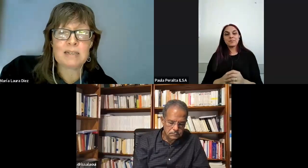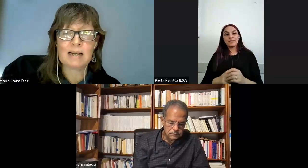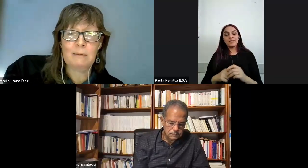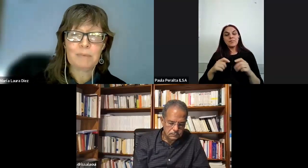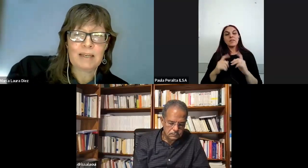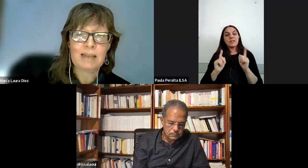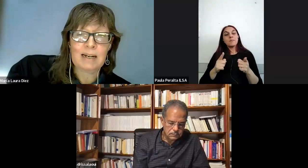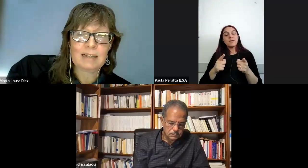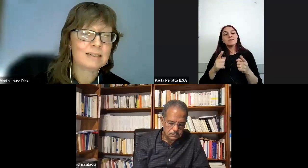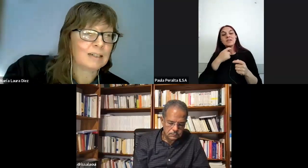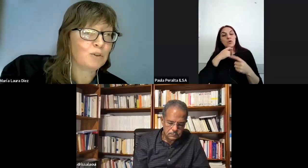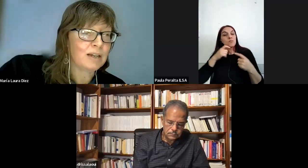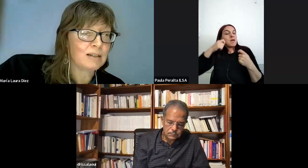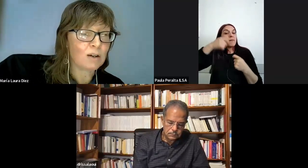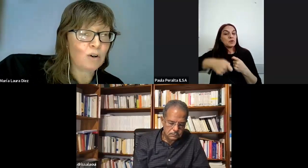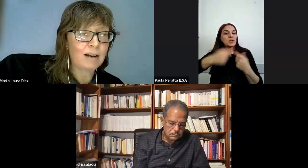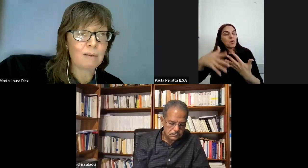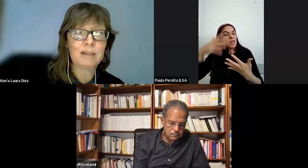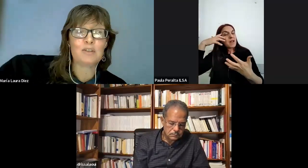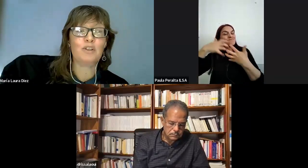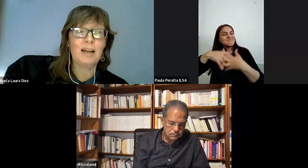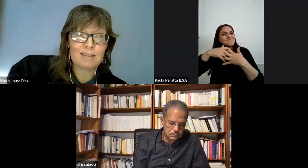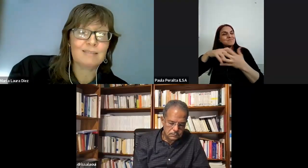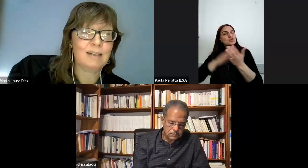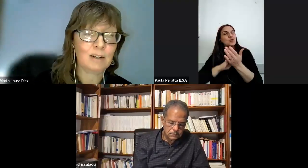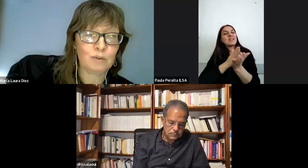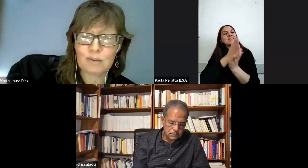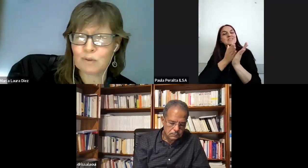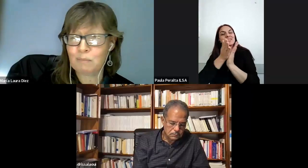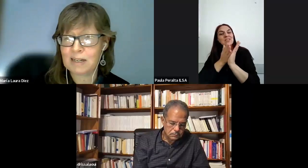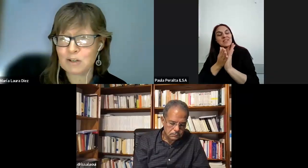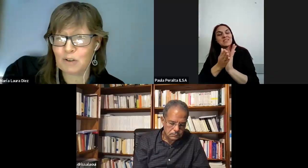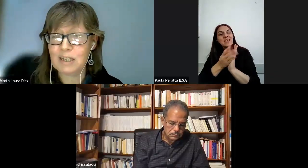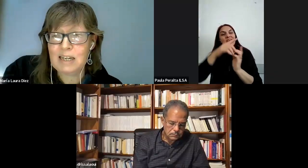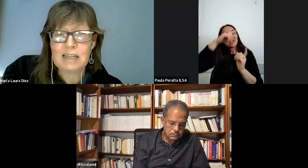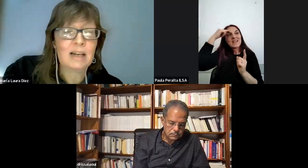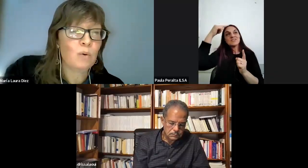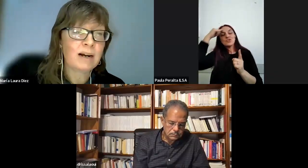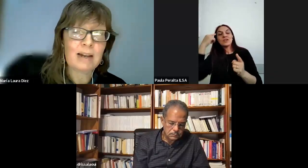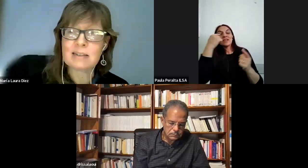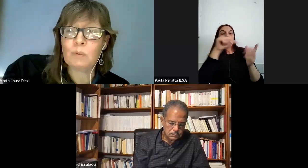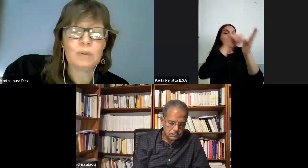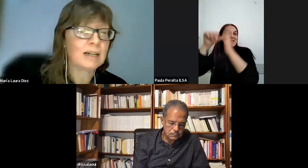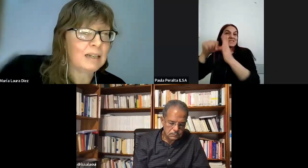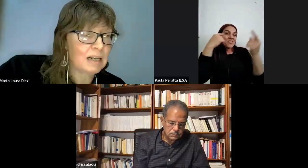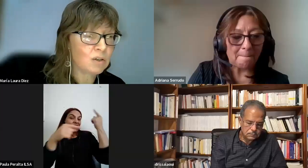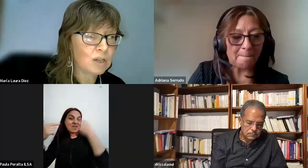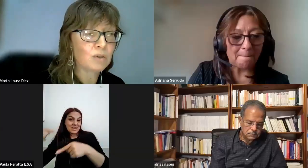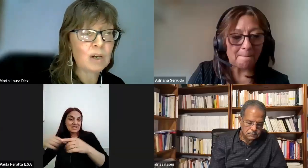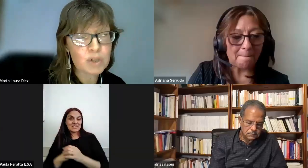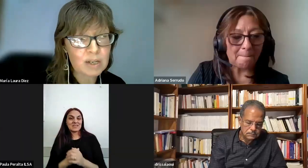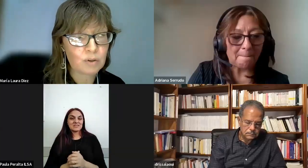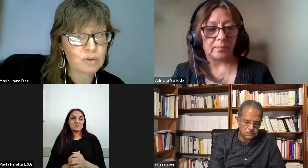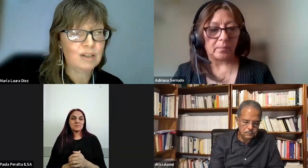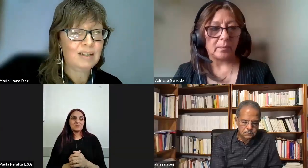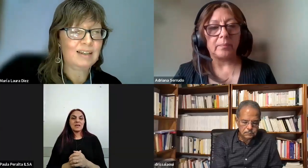poder pensar las trayectorias escolares binacionales en el contexto de migración y el lugar de la segunda generación